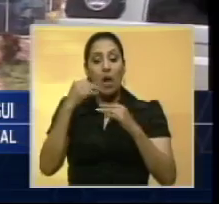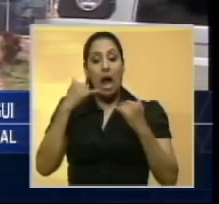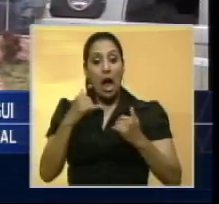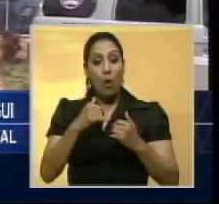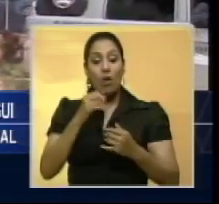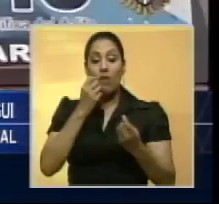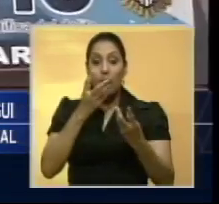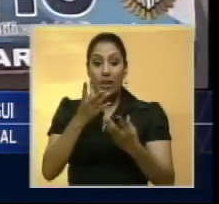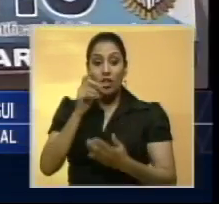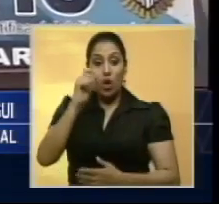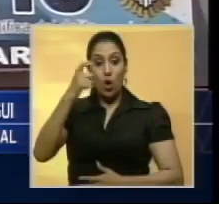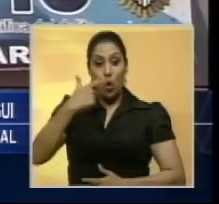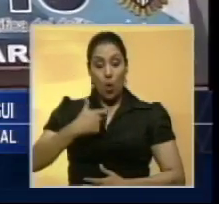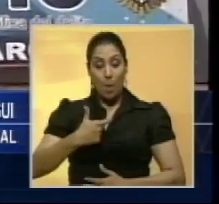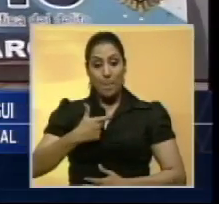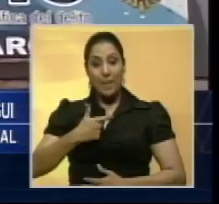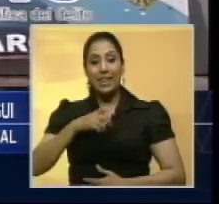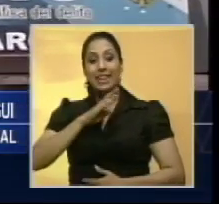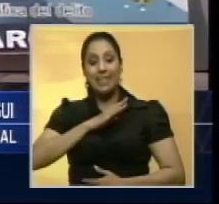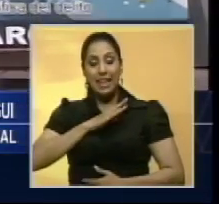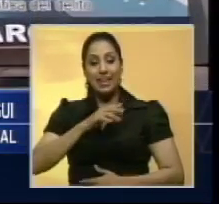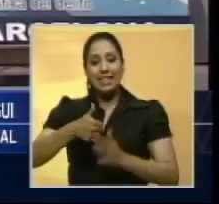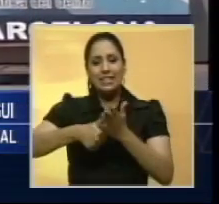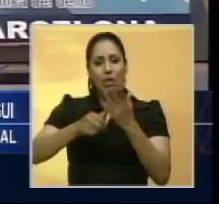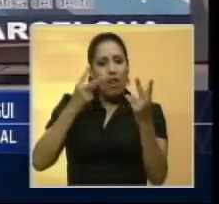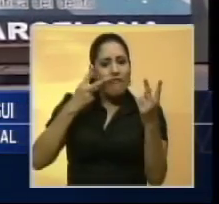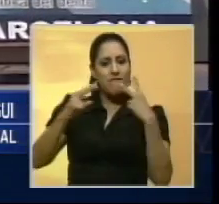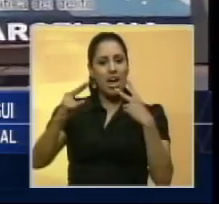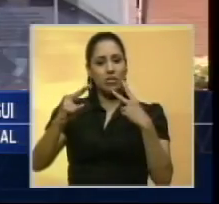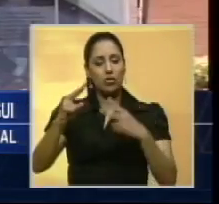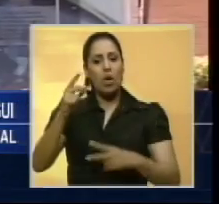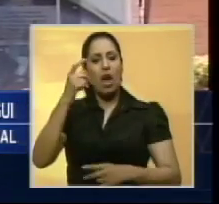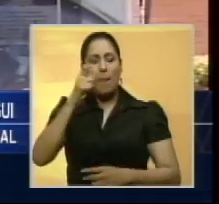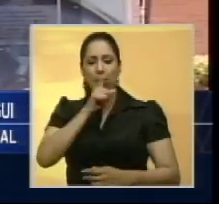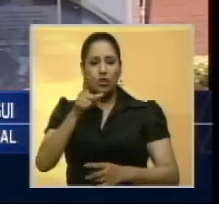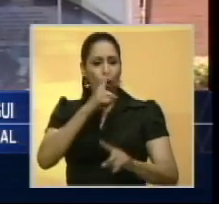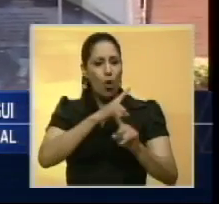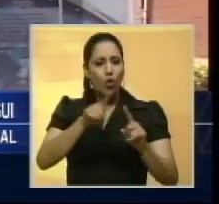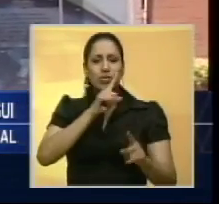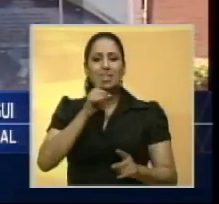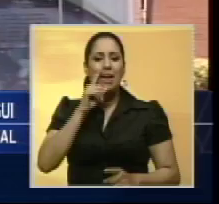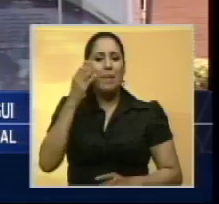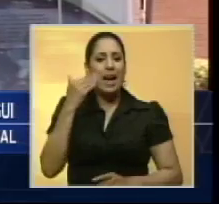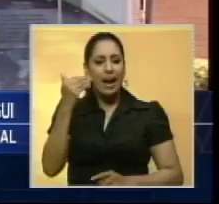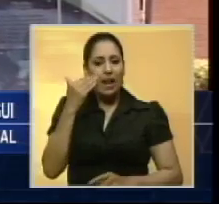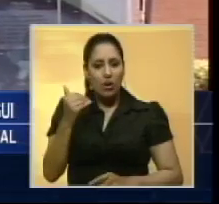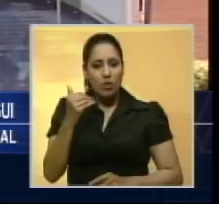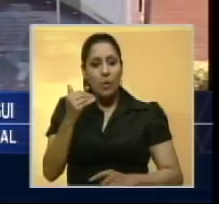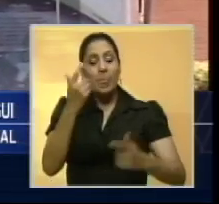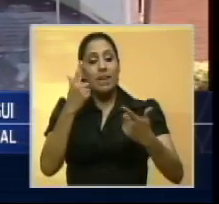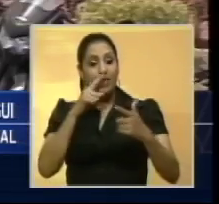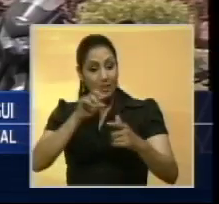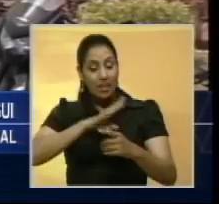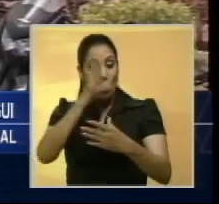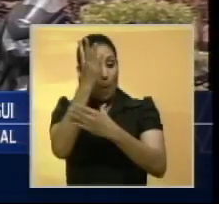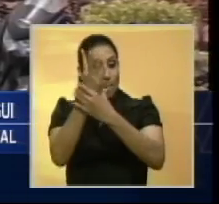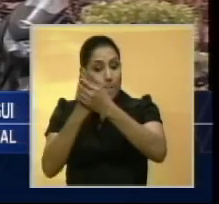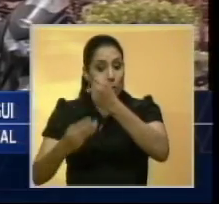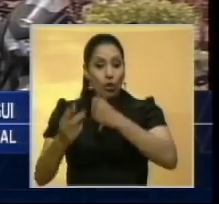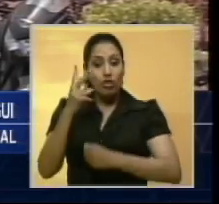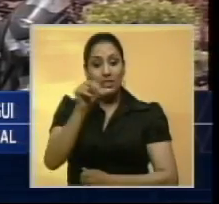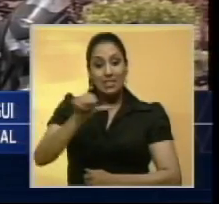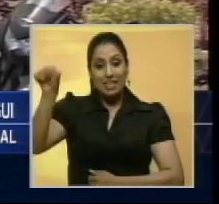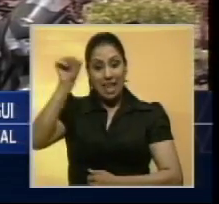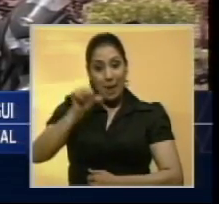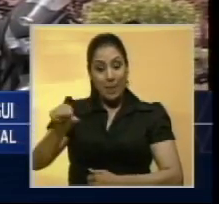pudo conocer que Roberto Guanare portaba una cédula falsa, pues la víctima fue identificado como Carlos Alfonso López, quien se había escapado hace 2